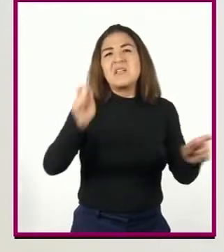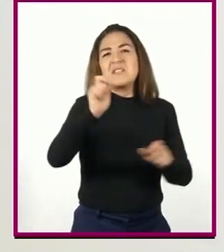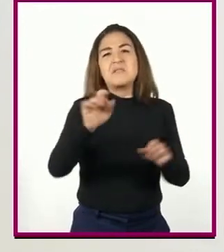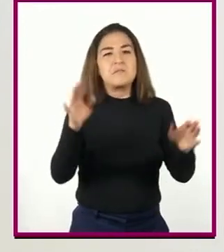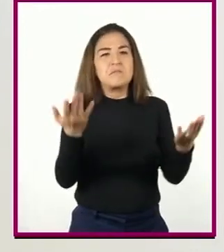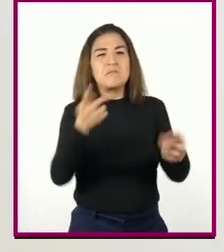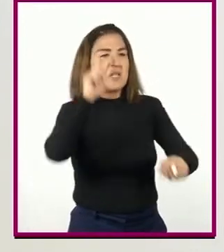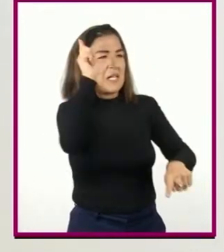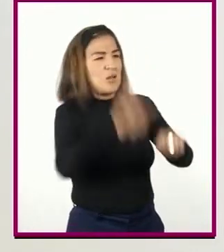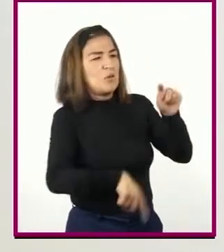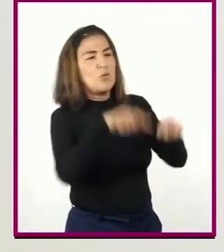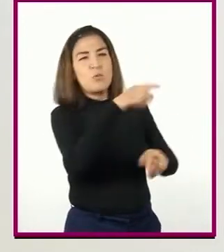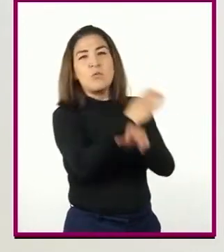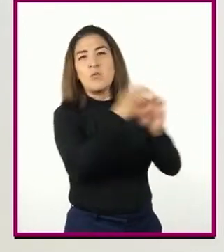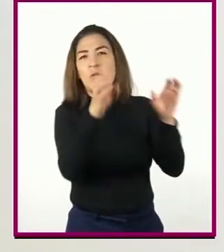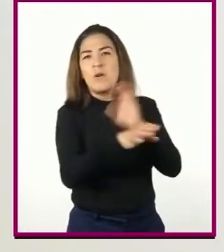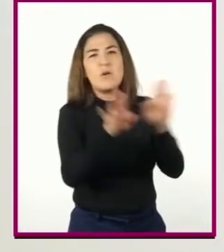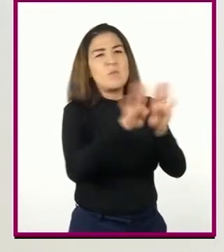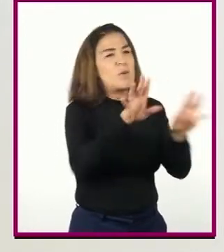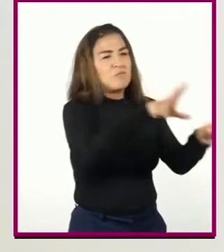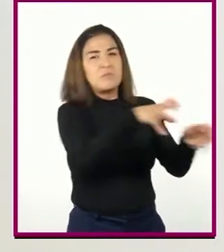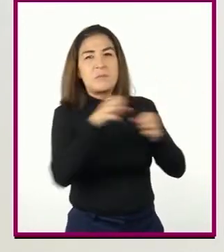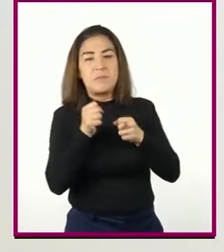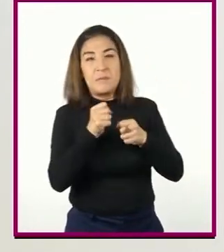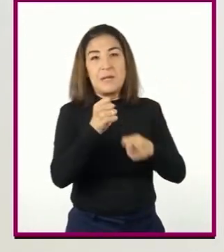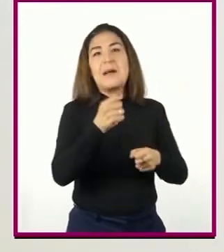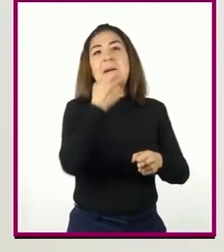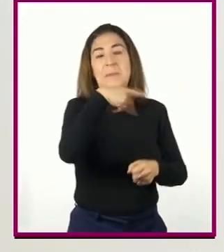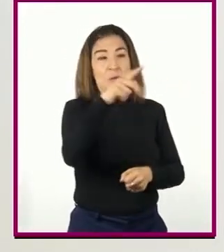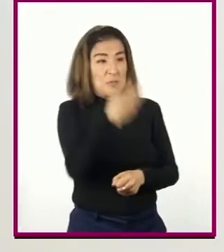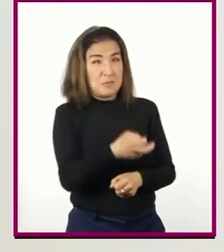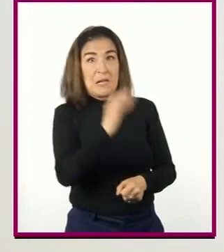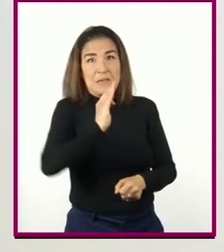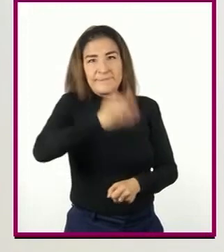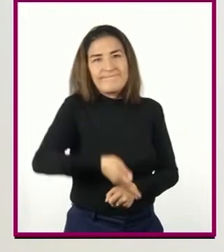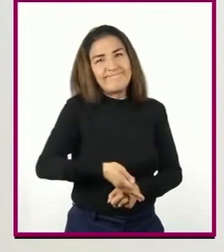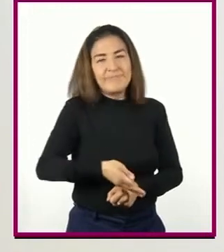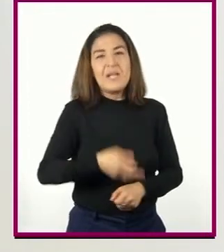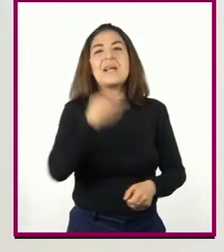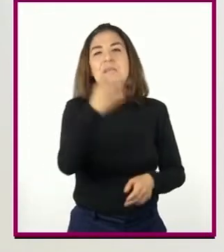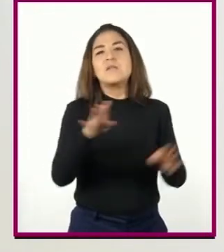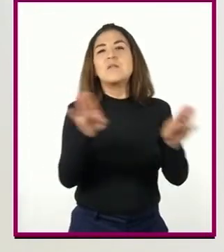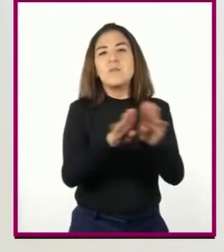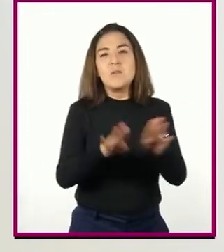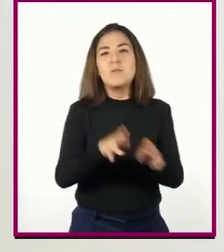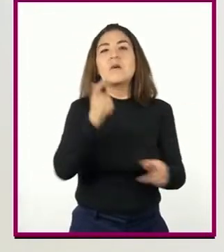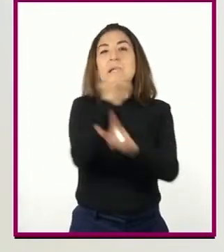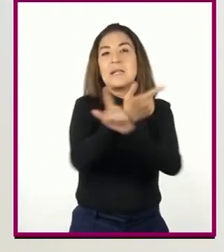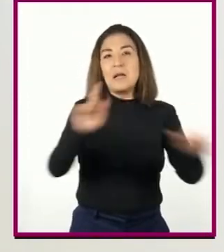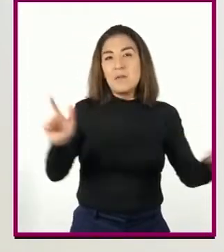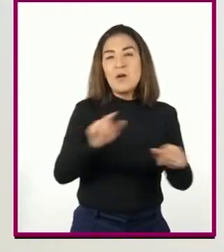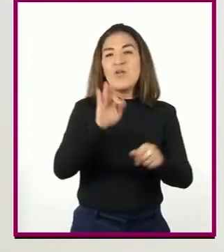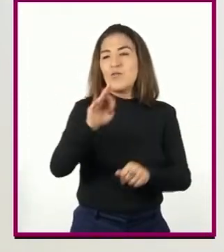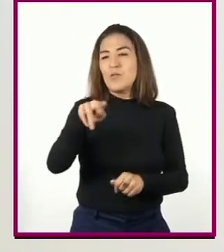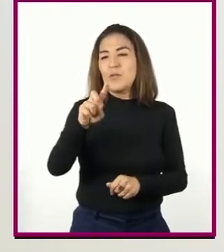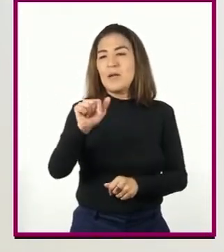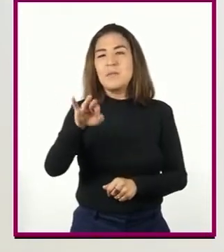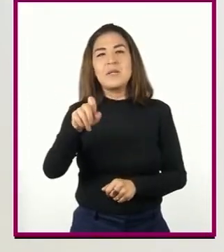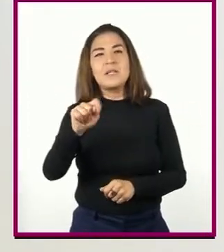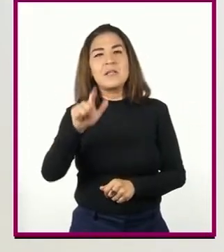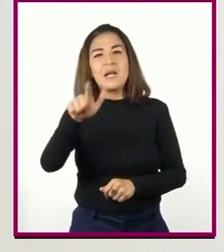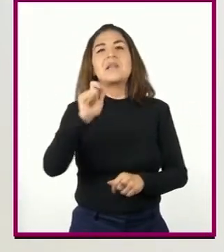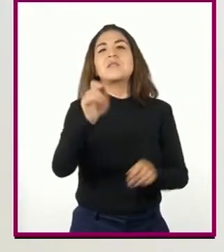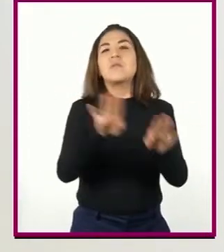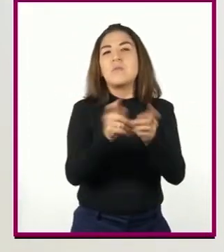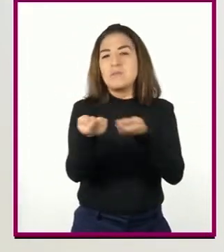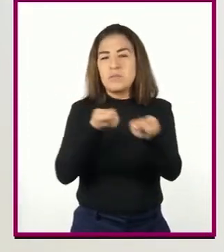pertenencias a otra persona, pero eso no significa que esté permitido. Por otro lado, las libertades fundamentales se encuentran reguladas dentro de